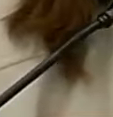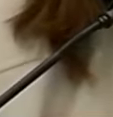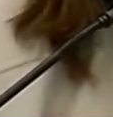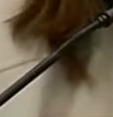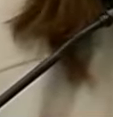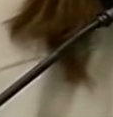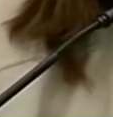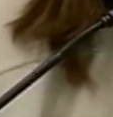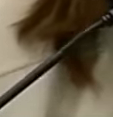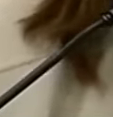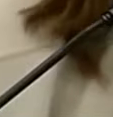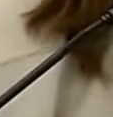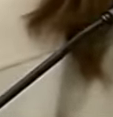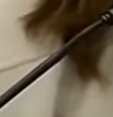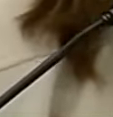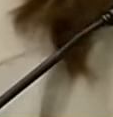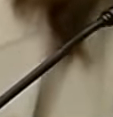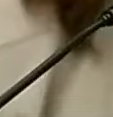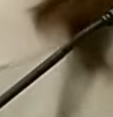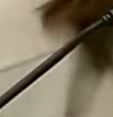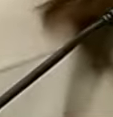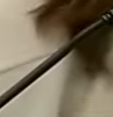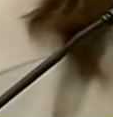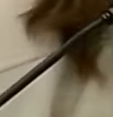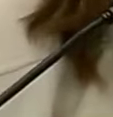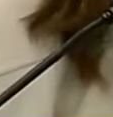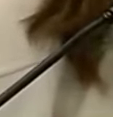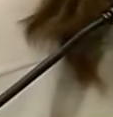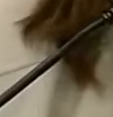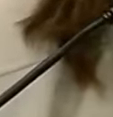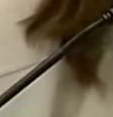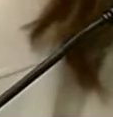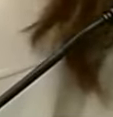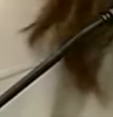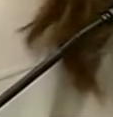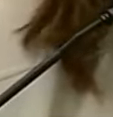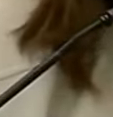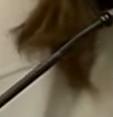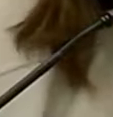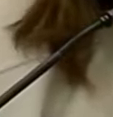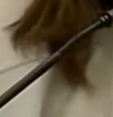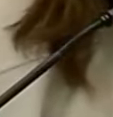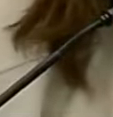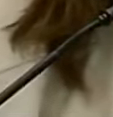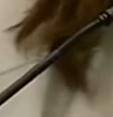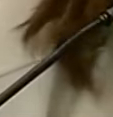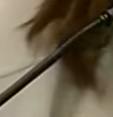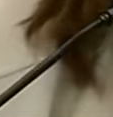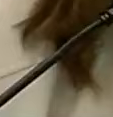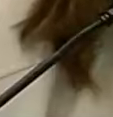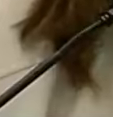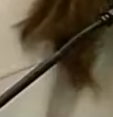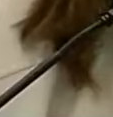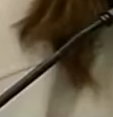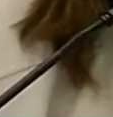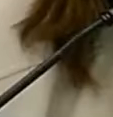la Provincia de Santa Fe. Este operativo trabajó durante enero y febrero en zonas calientes, predeterminadas